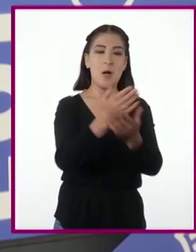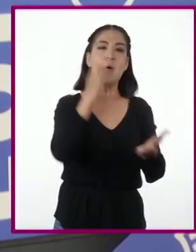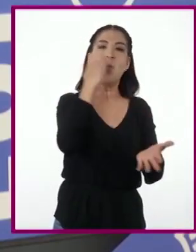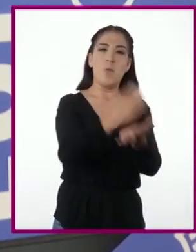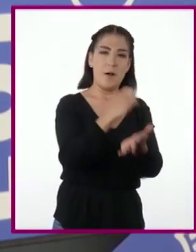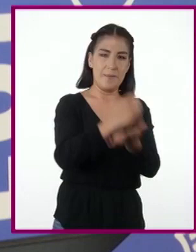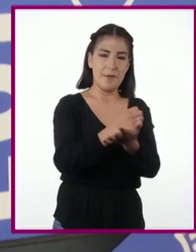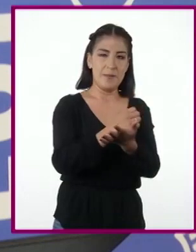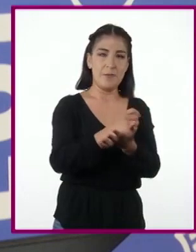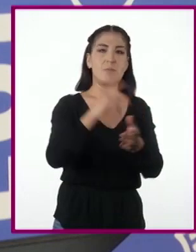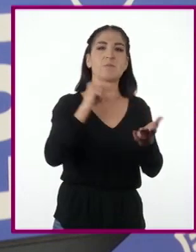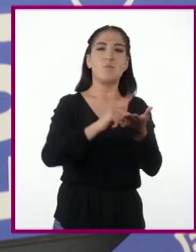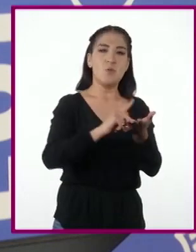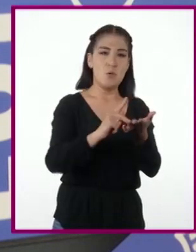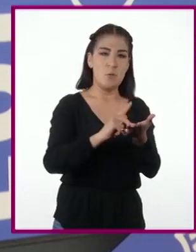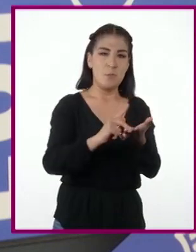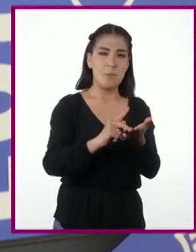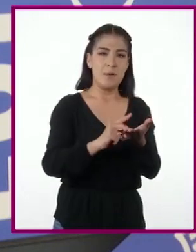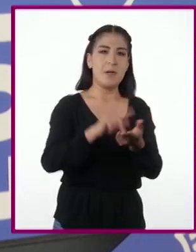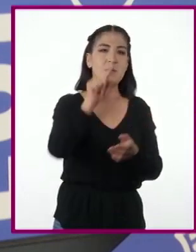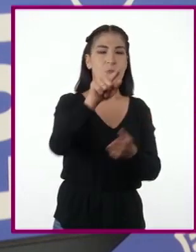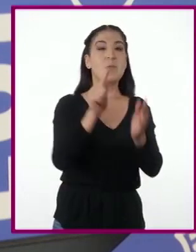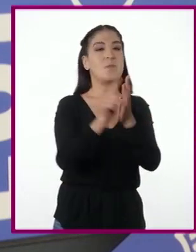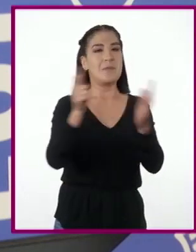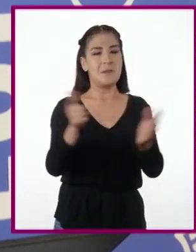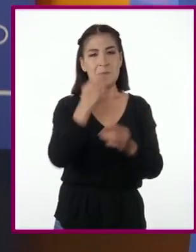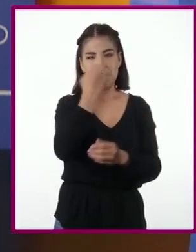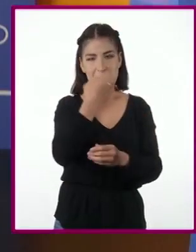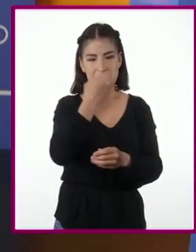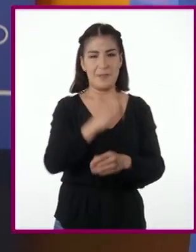cuaderno, bolígrafo y tu libro de texto.